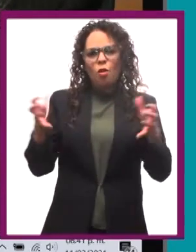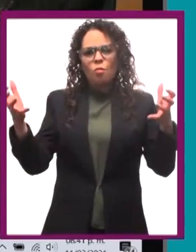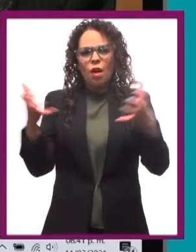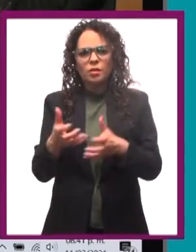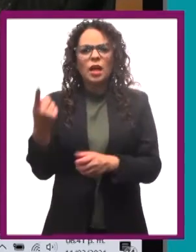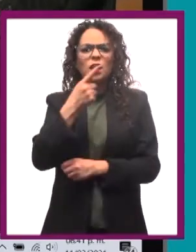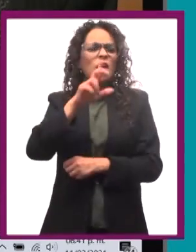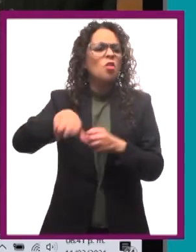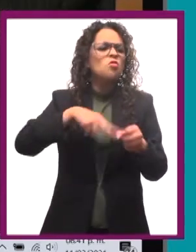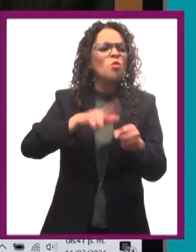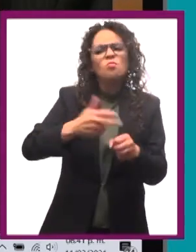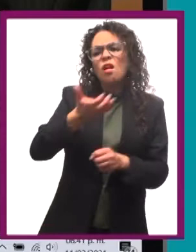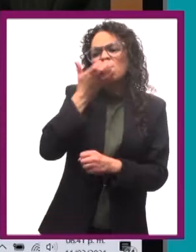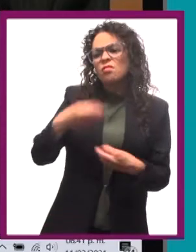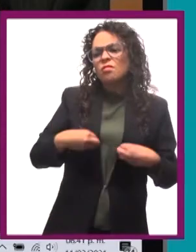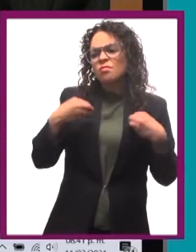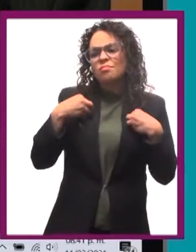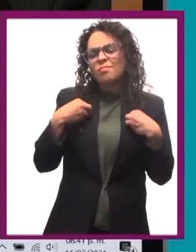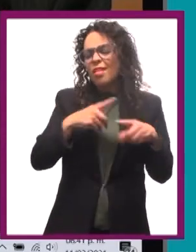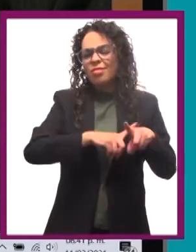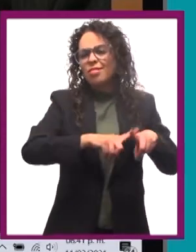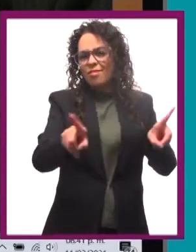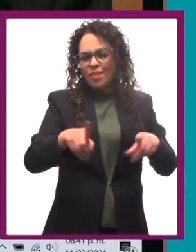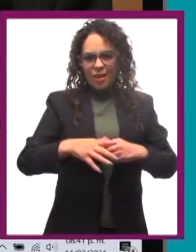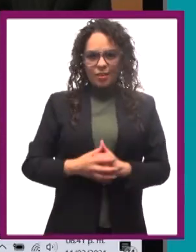que en la vida corriente.